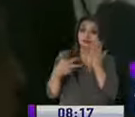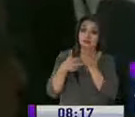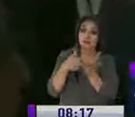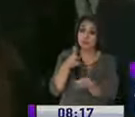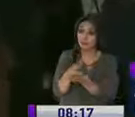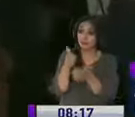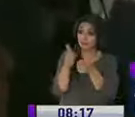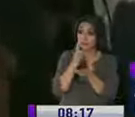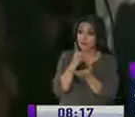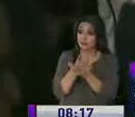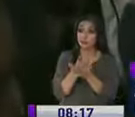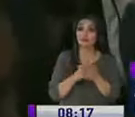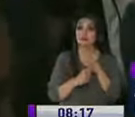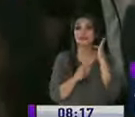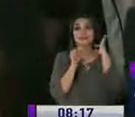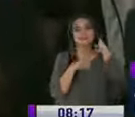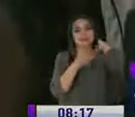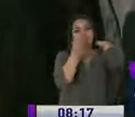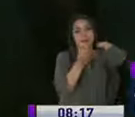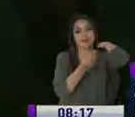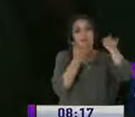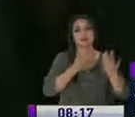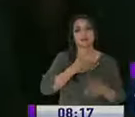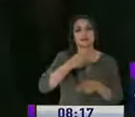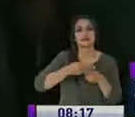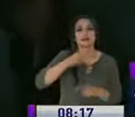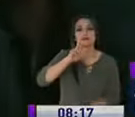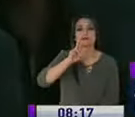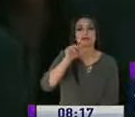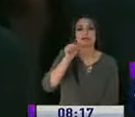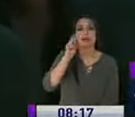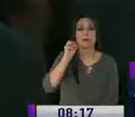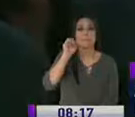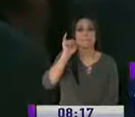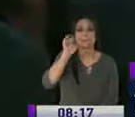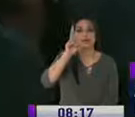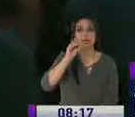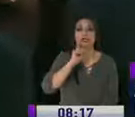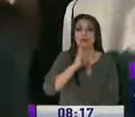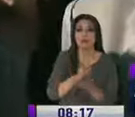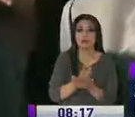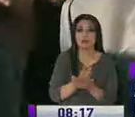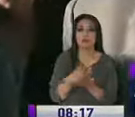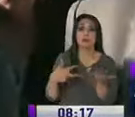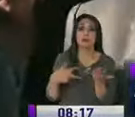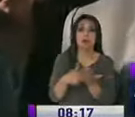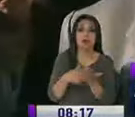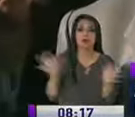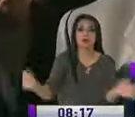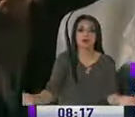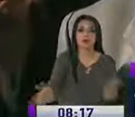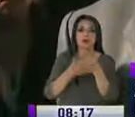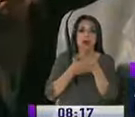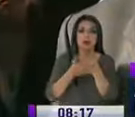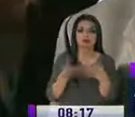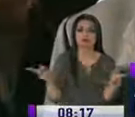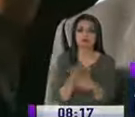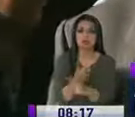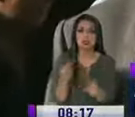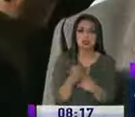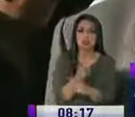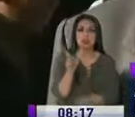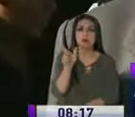este sector. Buenos días, mi nombre es Ramiro Terán. Nosotros, en vista de que nos cerraron la parada y en vista de la inseguridad y que